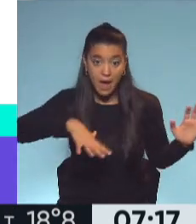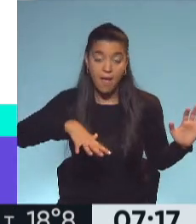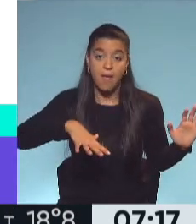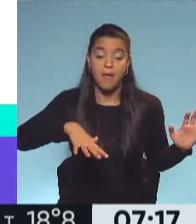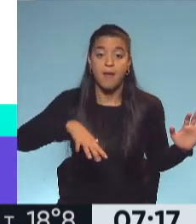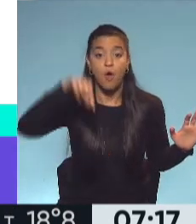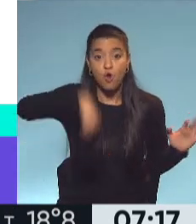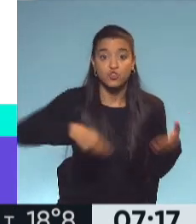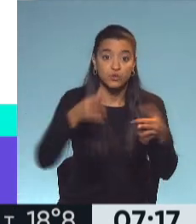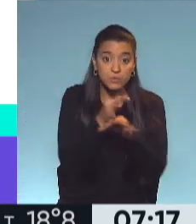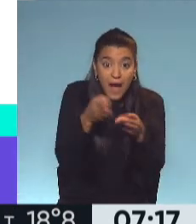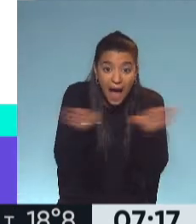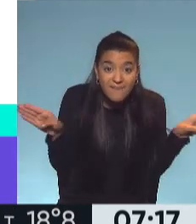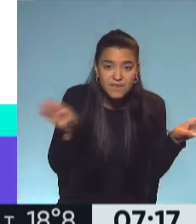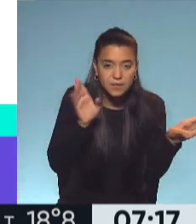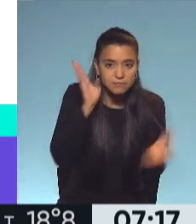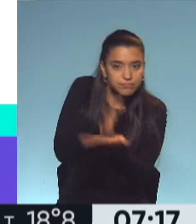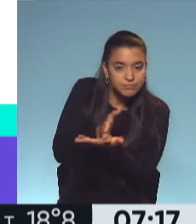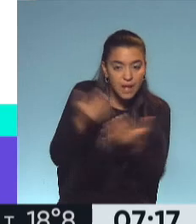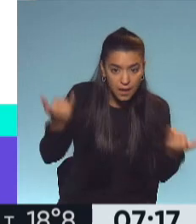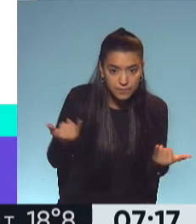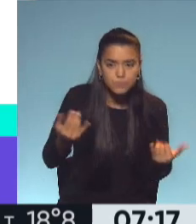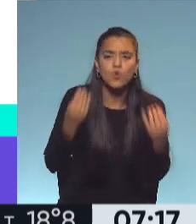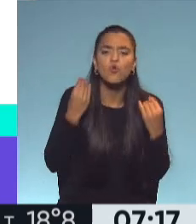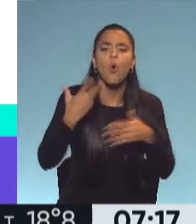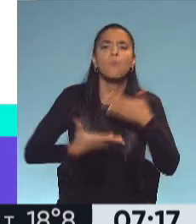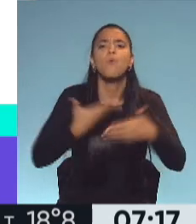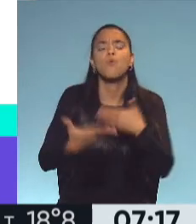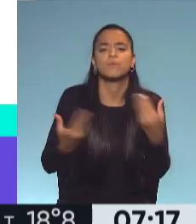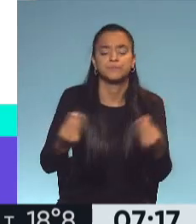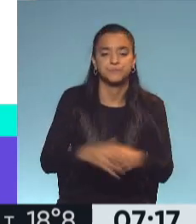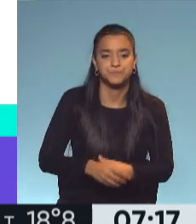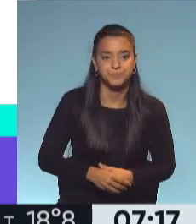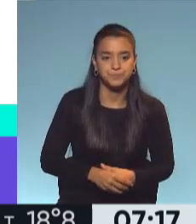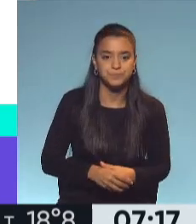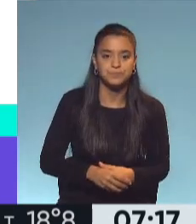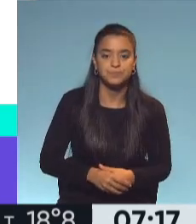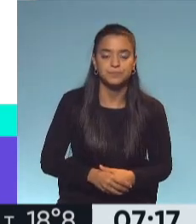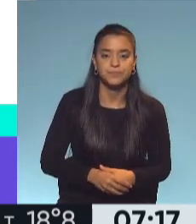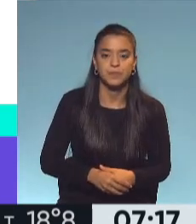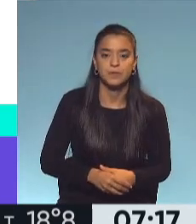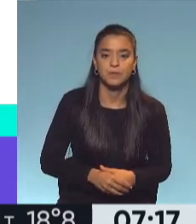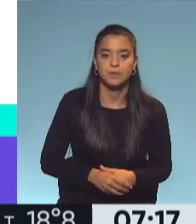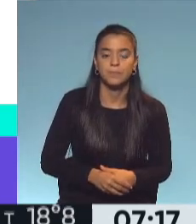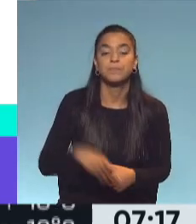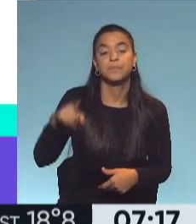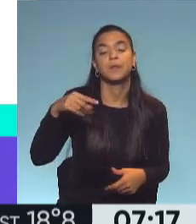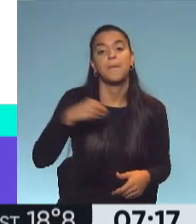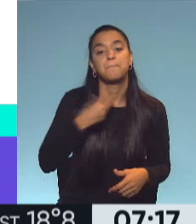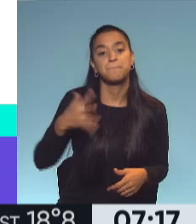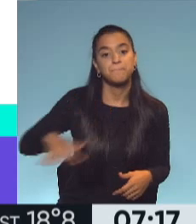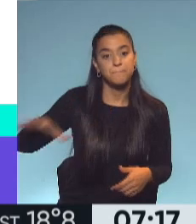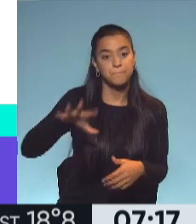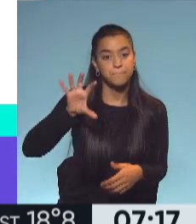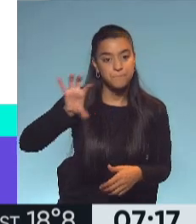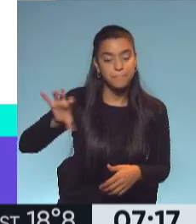que hoy abran sus puertas. ¿Esto está ratificado? ¿Cómo lo van a llevar adelante? Lo que sucede es que en la provincia de Buenos Aires la